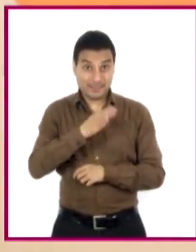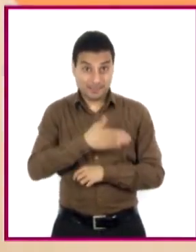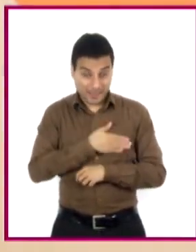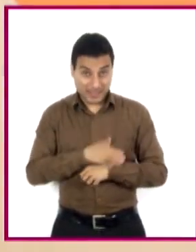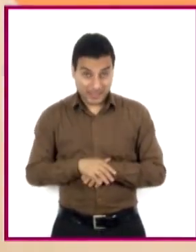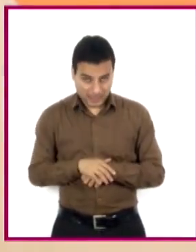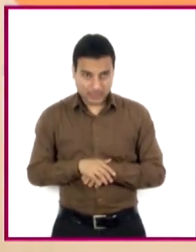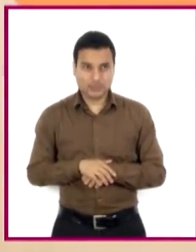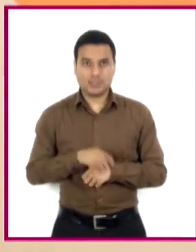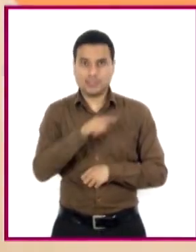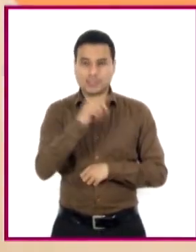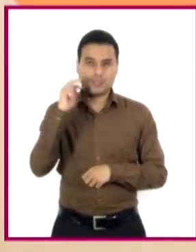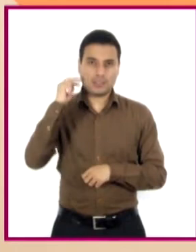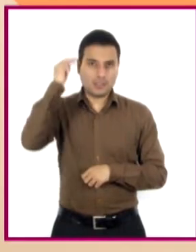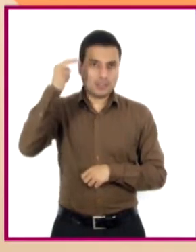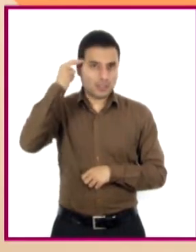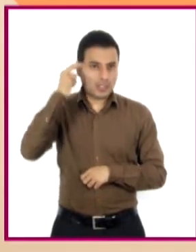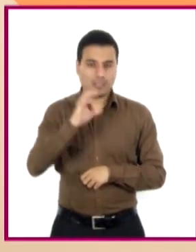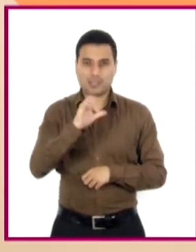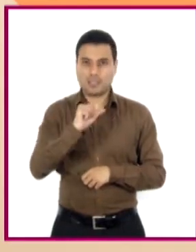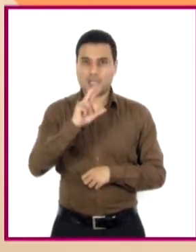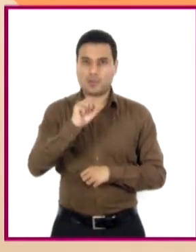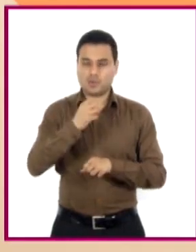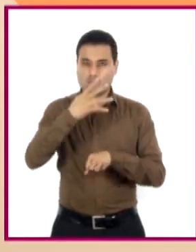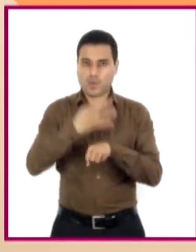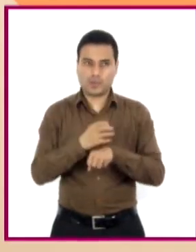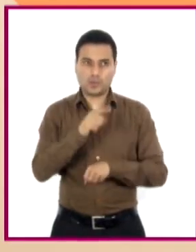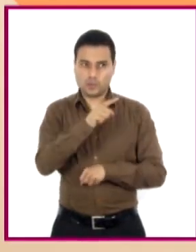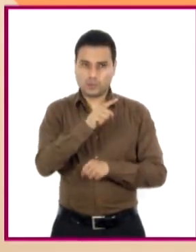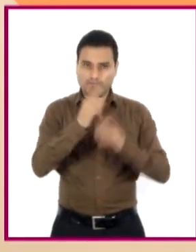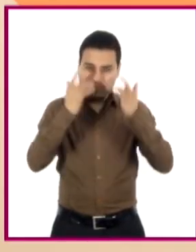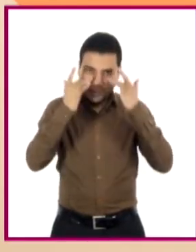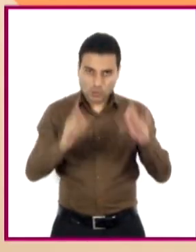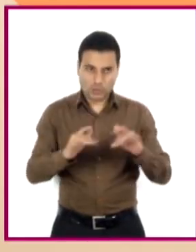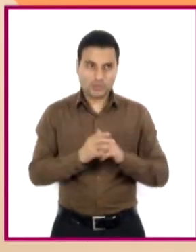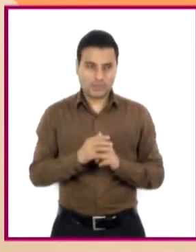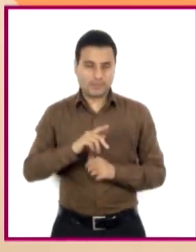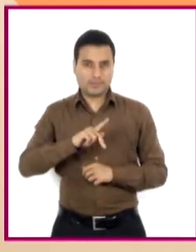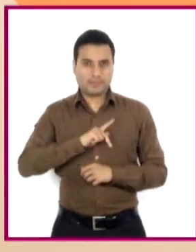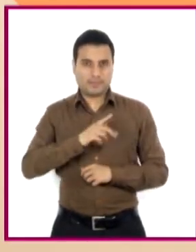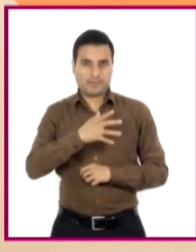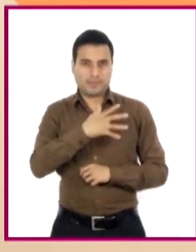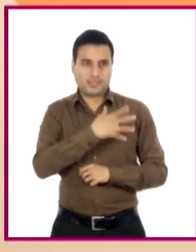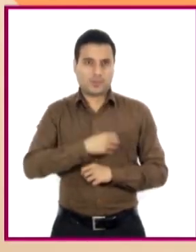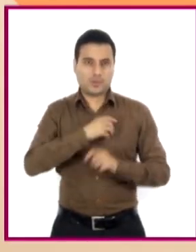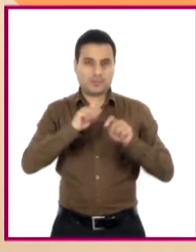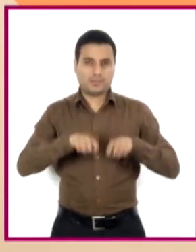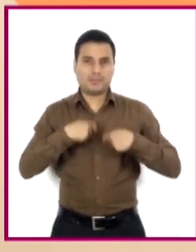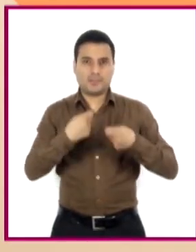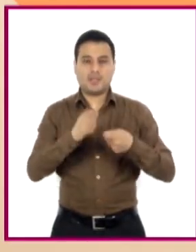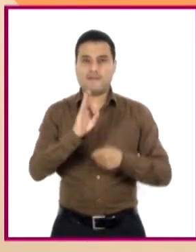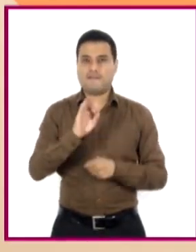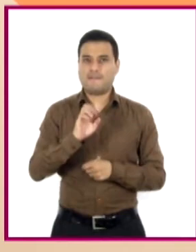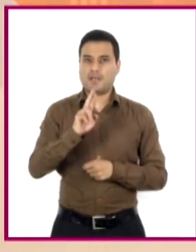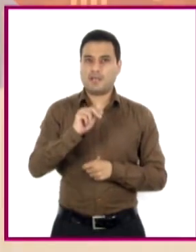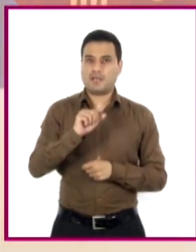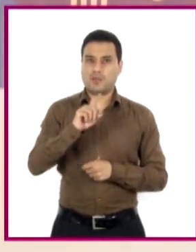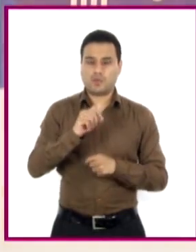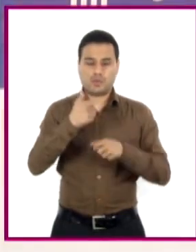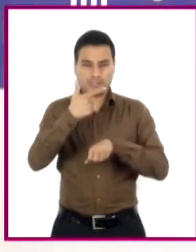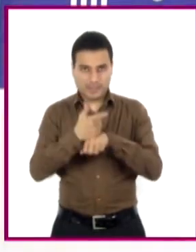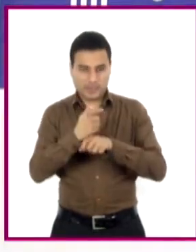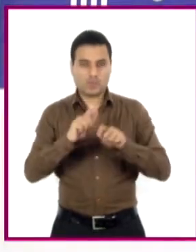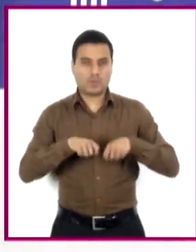y obligaron al rey Carlos IV a entregar la corona a su hijo Fernando VII y dar fin así al